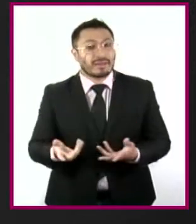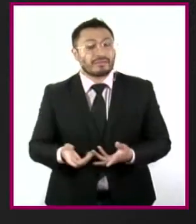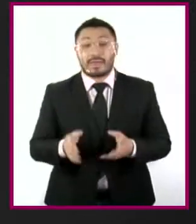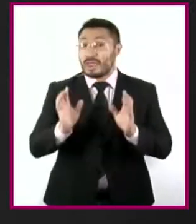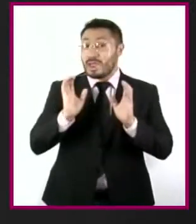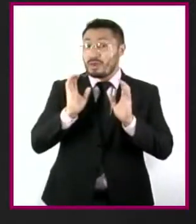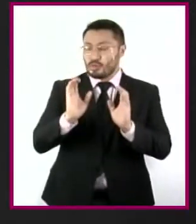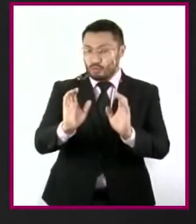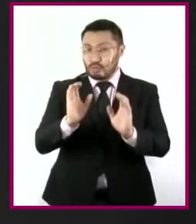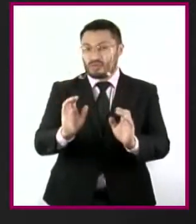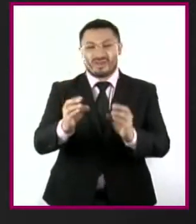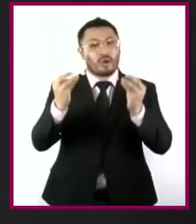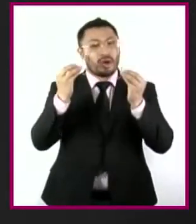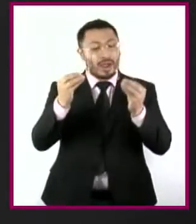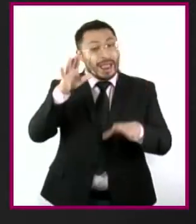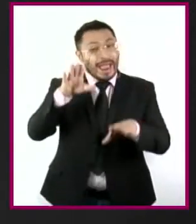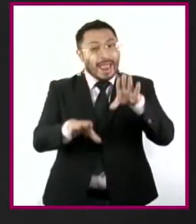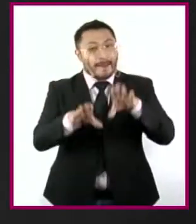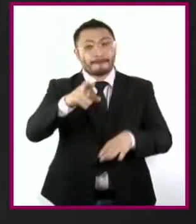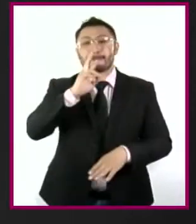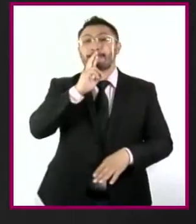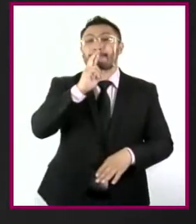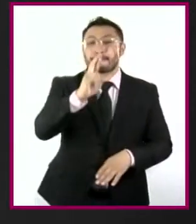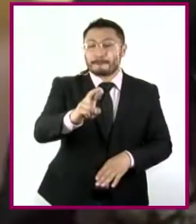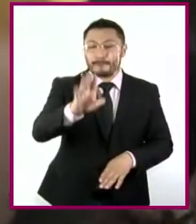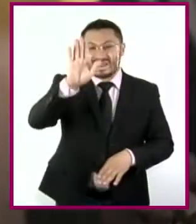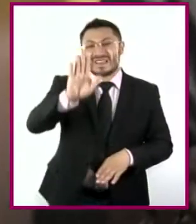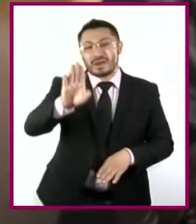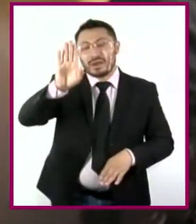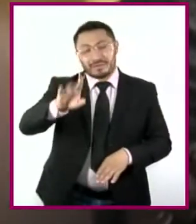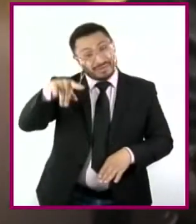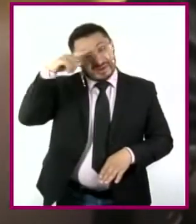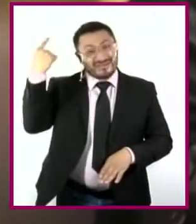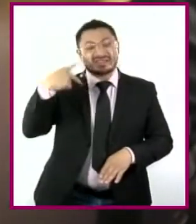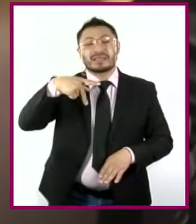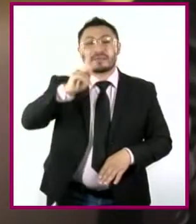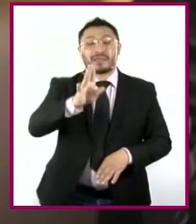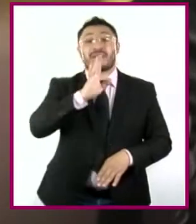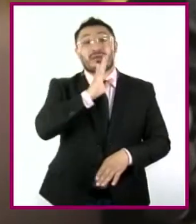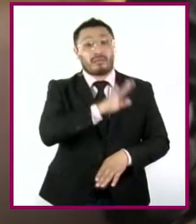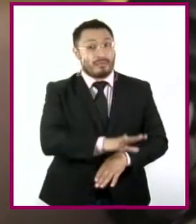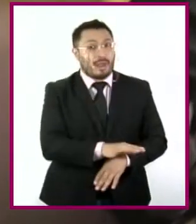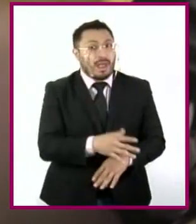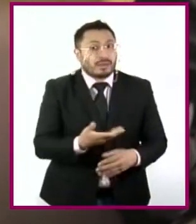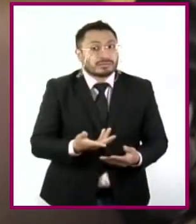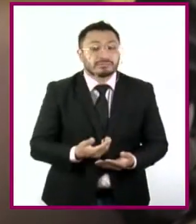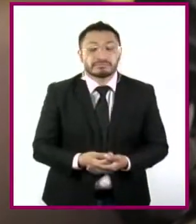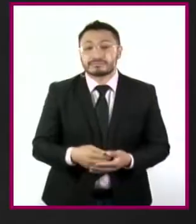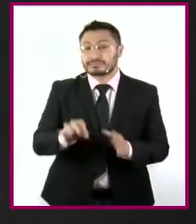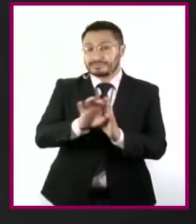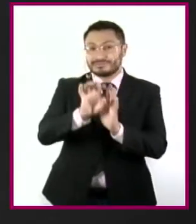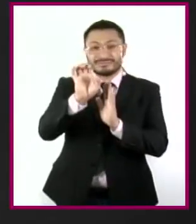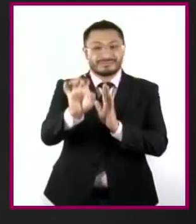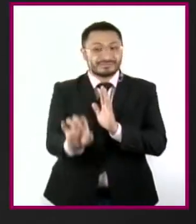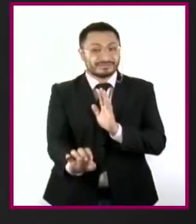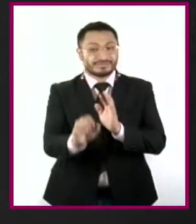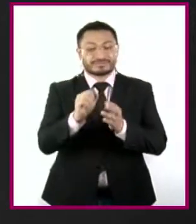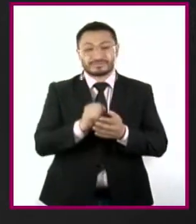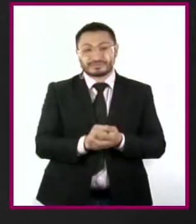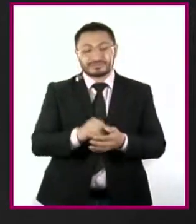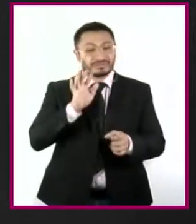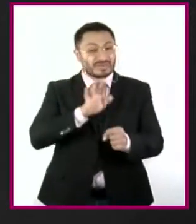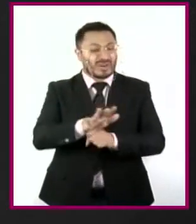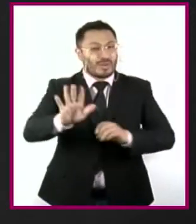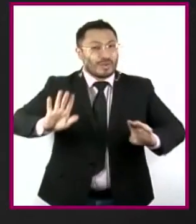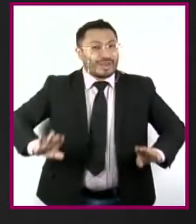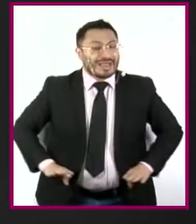¡Cuidado! Que la mayoría de las veces la respuesta que nos parece más obvia es incorrecta. Por ejemplo, ¿cuál es la propiedad